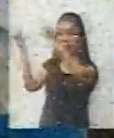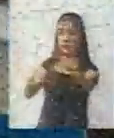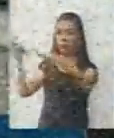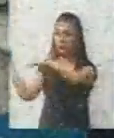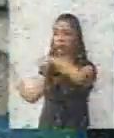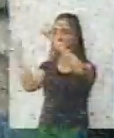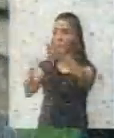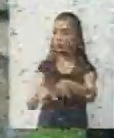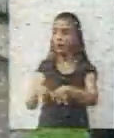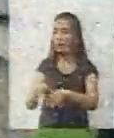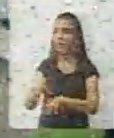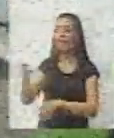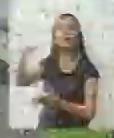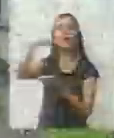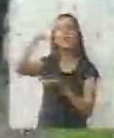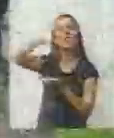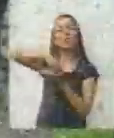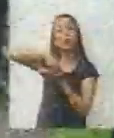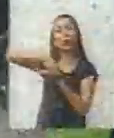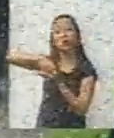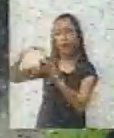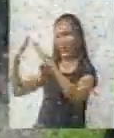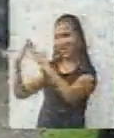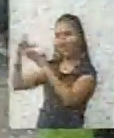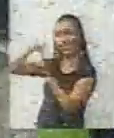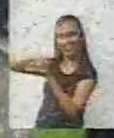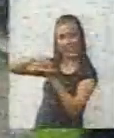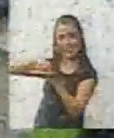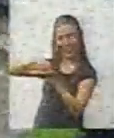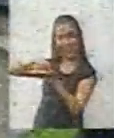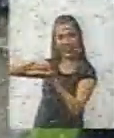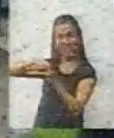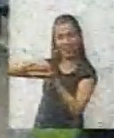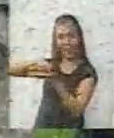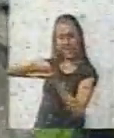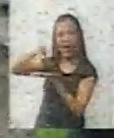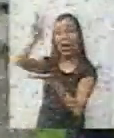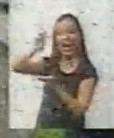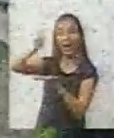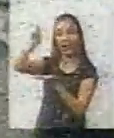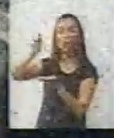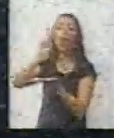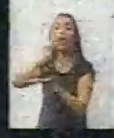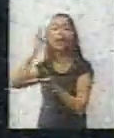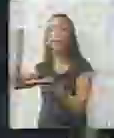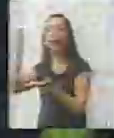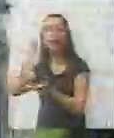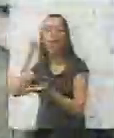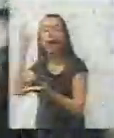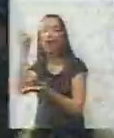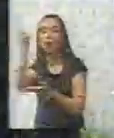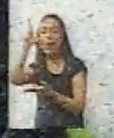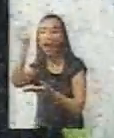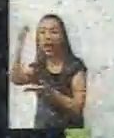que se le prestó hace muchos años, se le alquiló a la hermana de Hualampa y no pagó nunca. Y bueno, y tras de eso nosotros